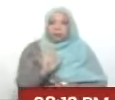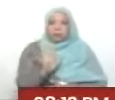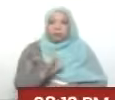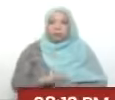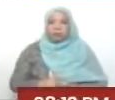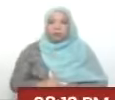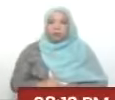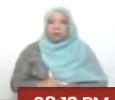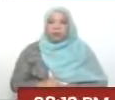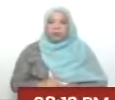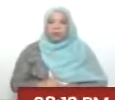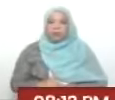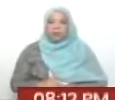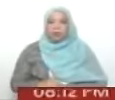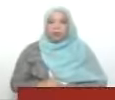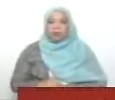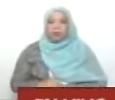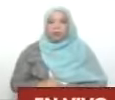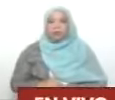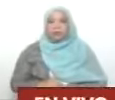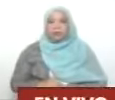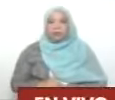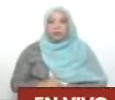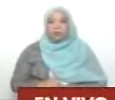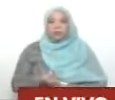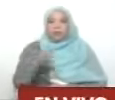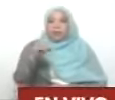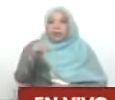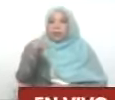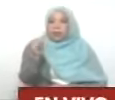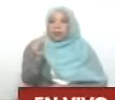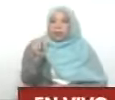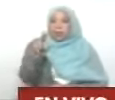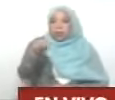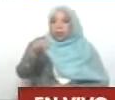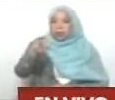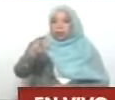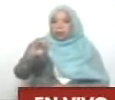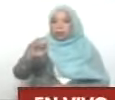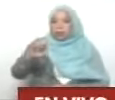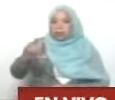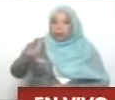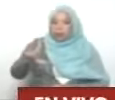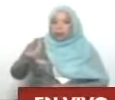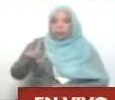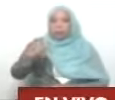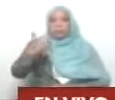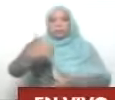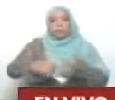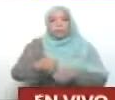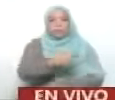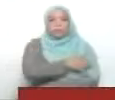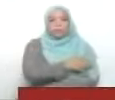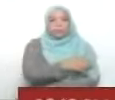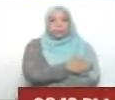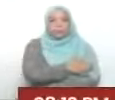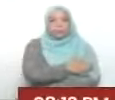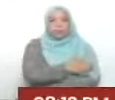Daniel Ceballos. Después de haber encabezado las guarimbas en San Cristóbal, se lanza con su cara bien